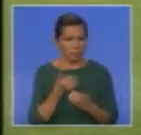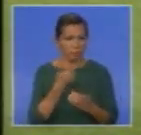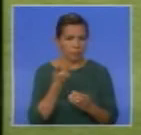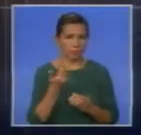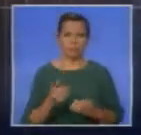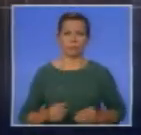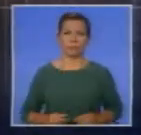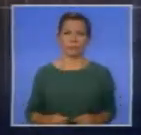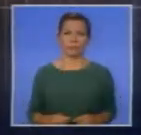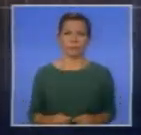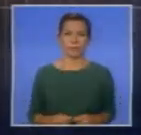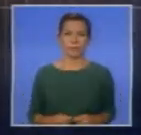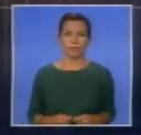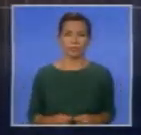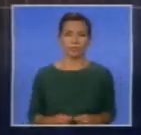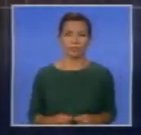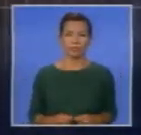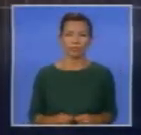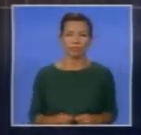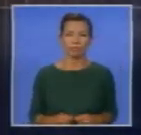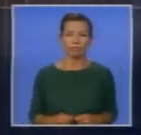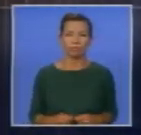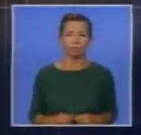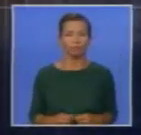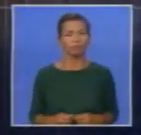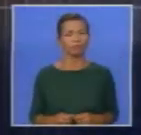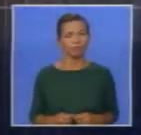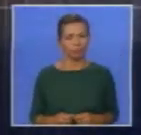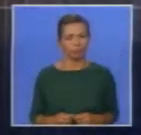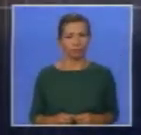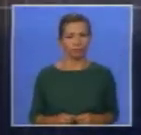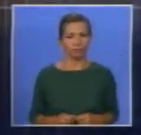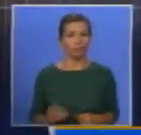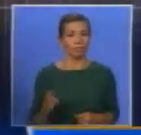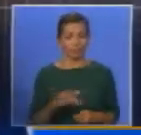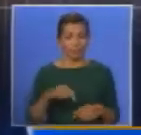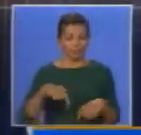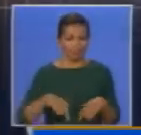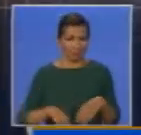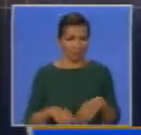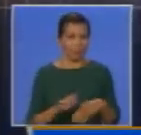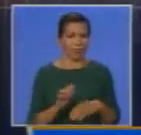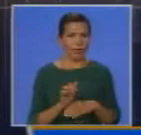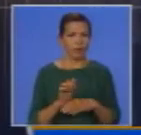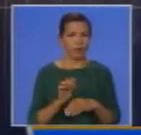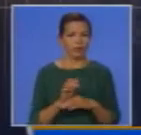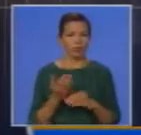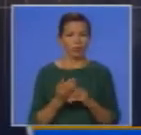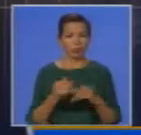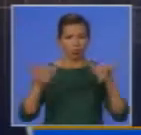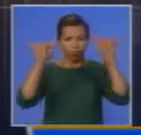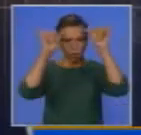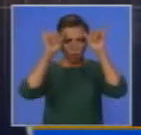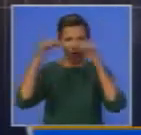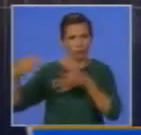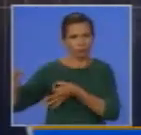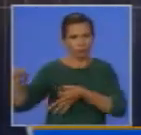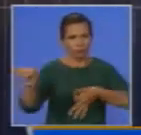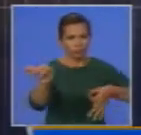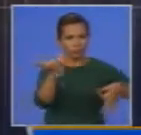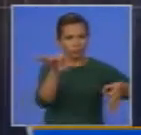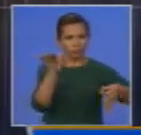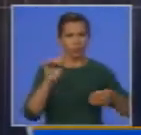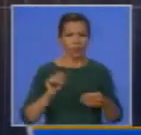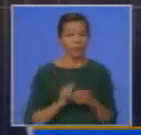horas. Peligra la realización de la Feria Taurina del Jesús del Gran Poder, que por primera vez